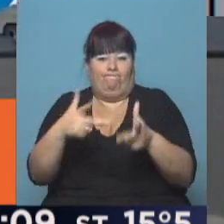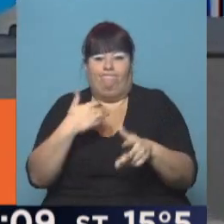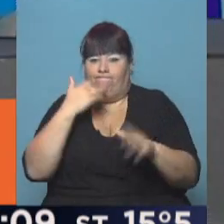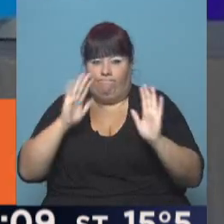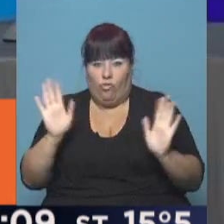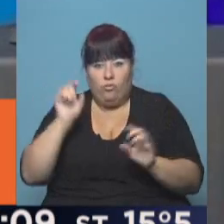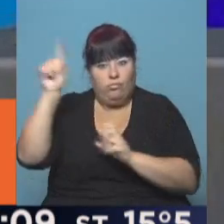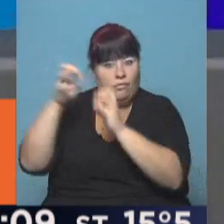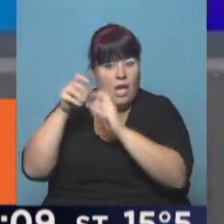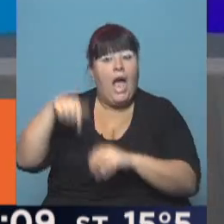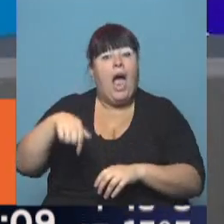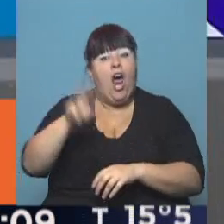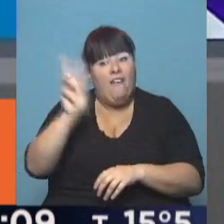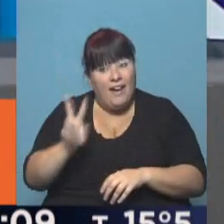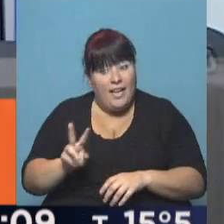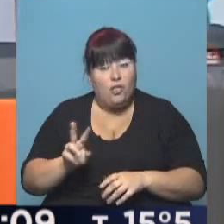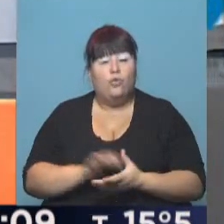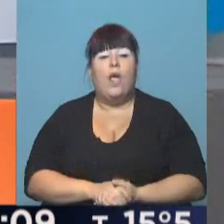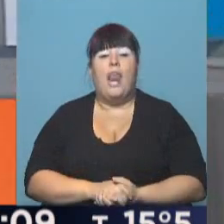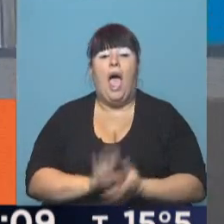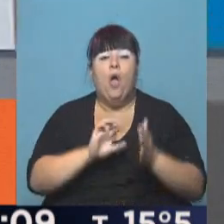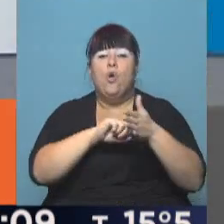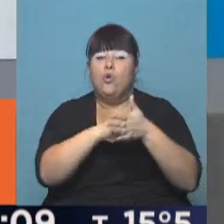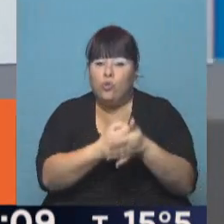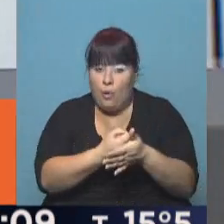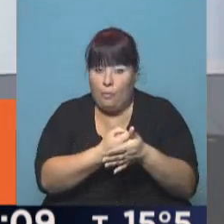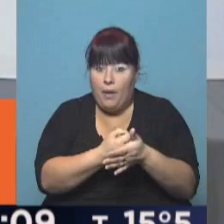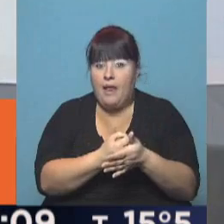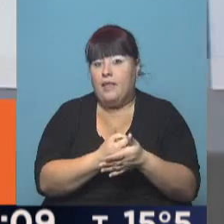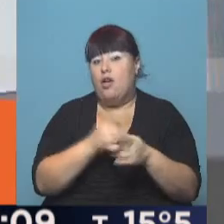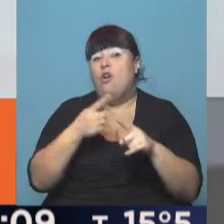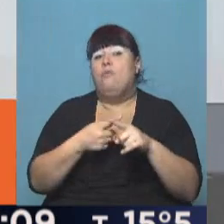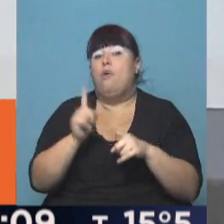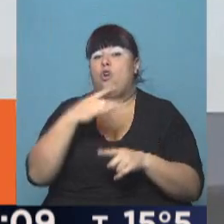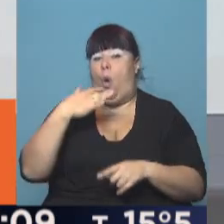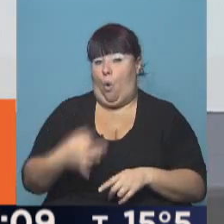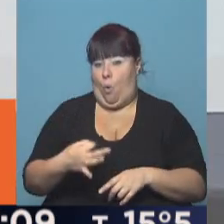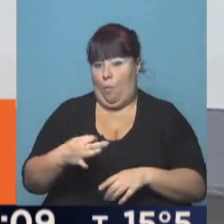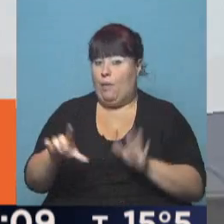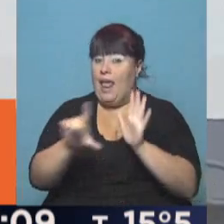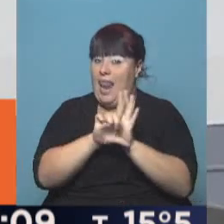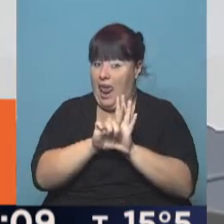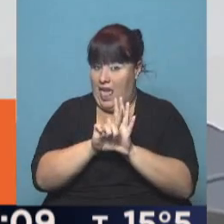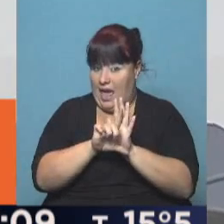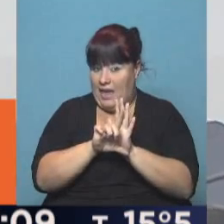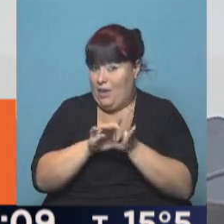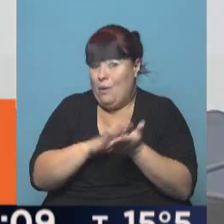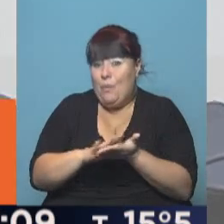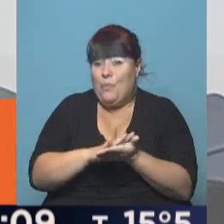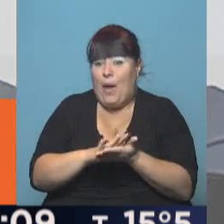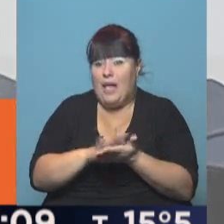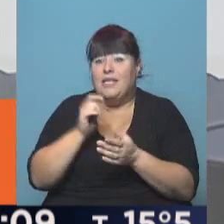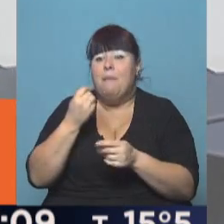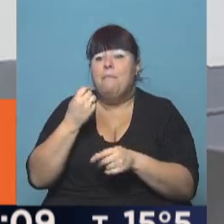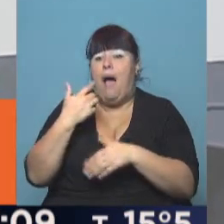respecto. Venezuela en este momento se encuentra suspendida por no estar en cumplimiento con las normas básicas